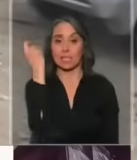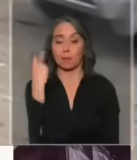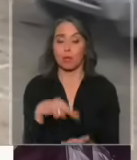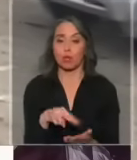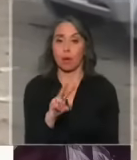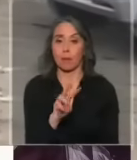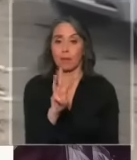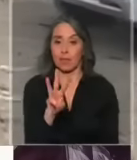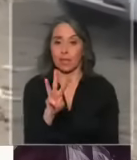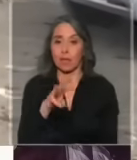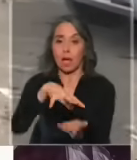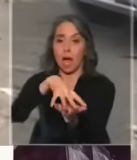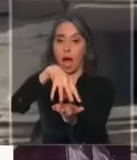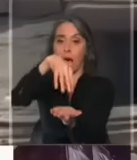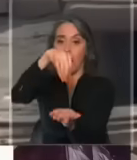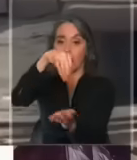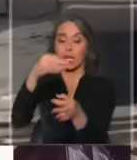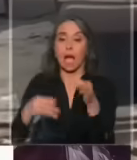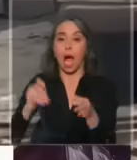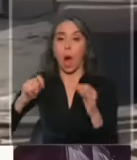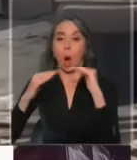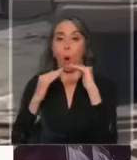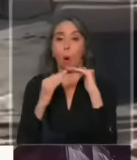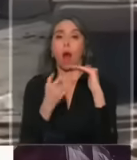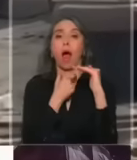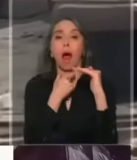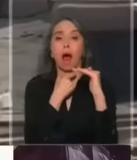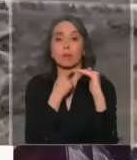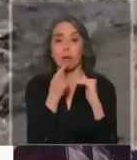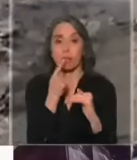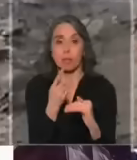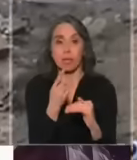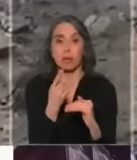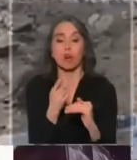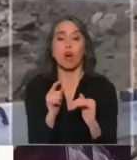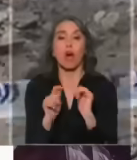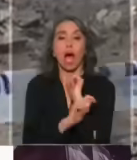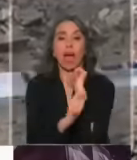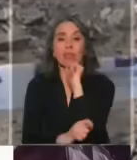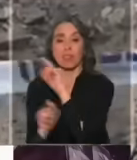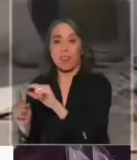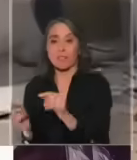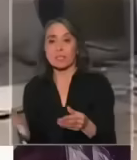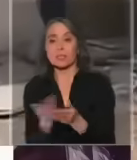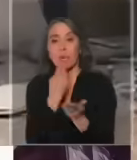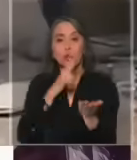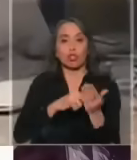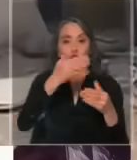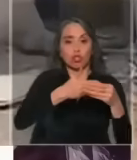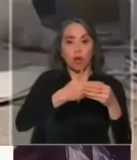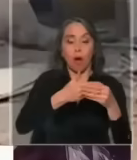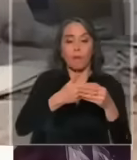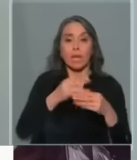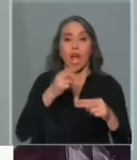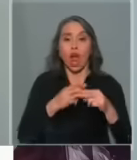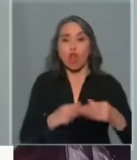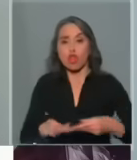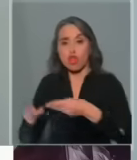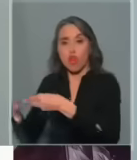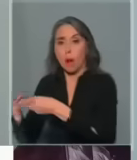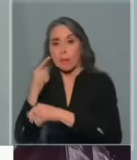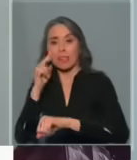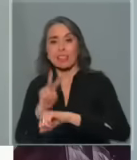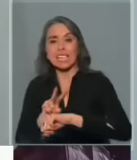de 2023 en Arica, cuando el juzgado de garantía determinó entregar a la defensa los sobres con los nombres de los testigos protegidos en el caso